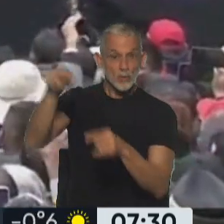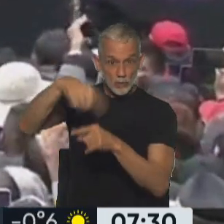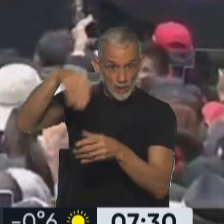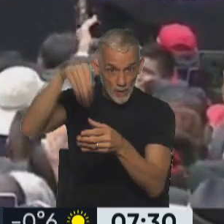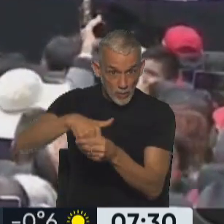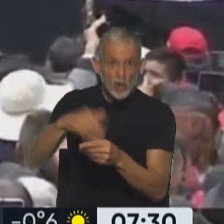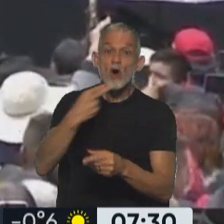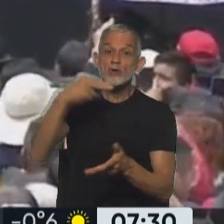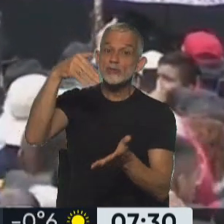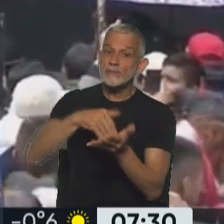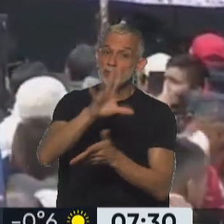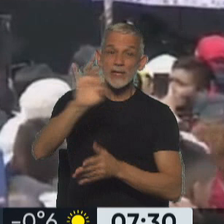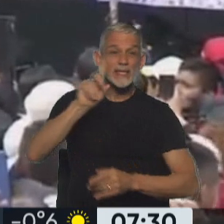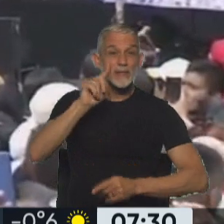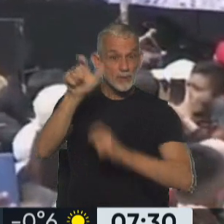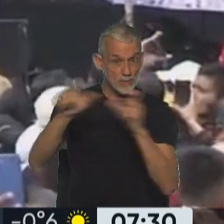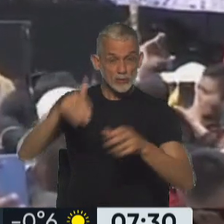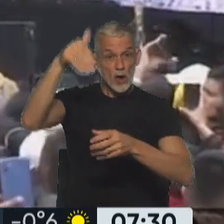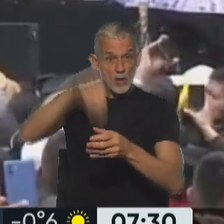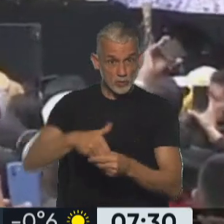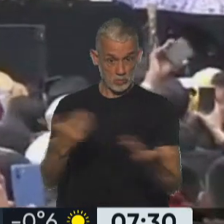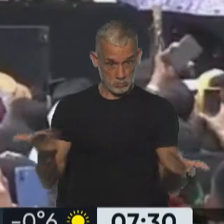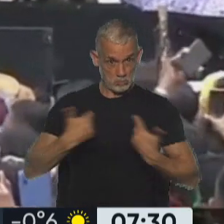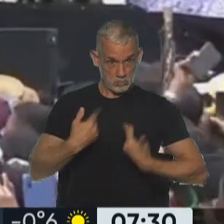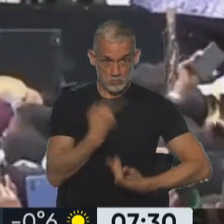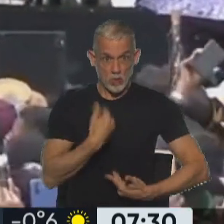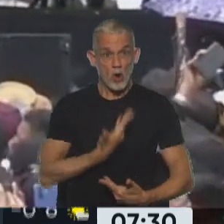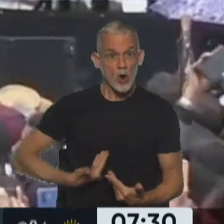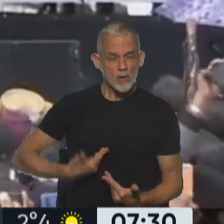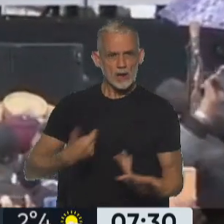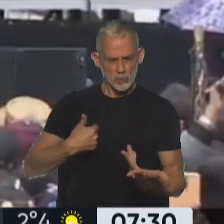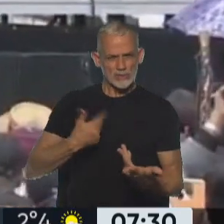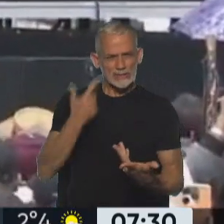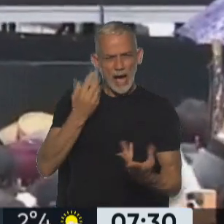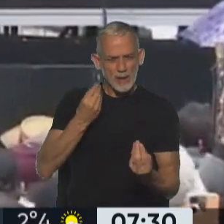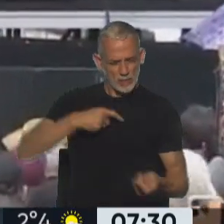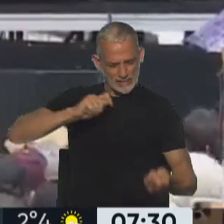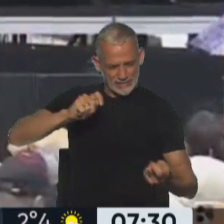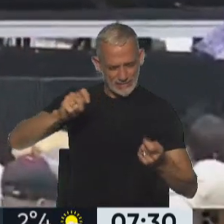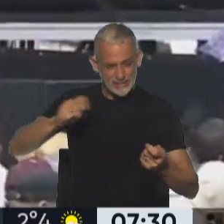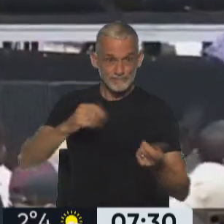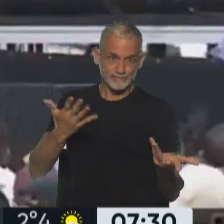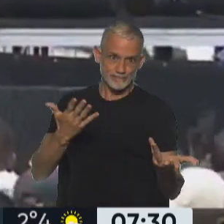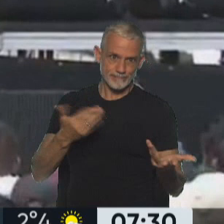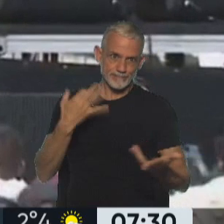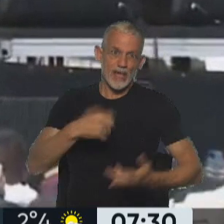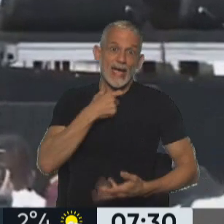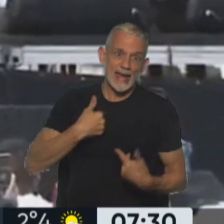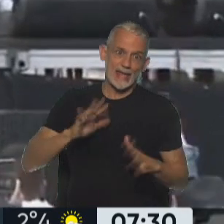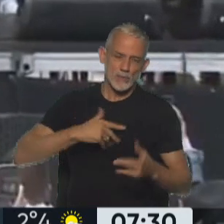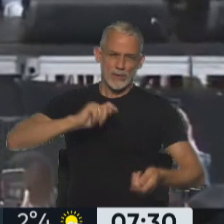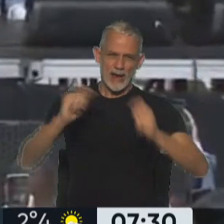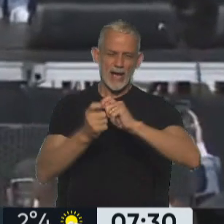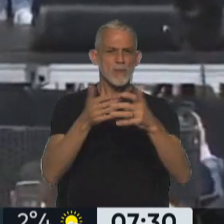11 millones y medio de personas y que nosotros todos los días tratamos de volver una realidad a pesar de